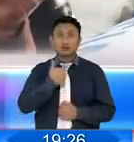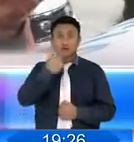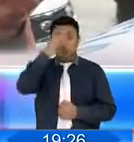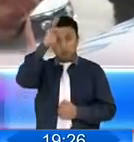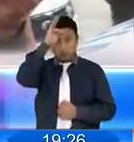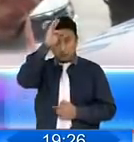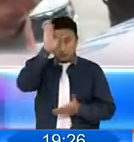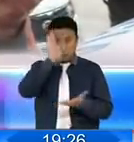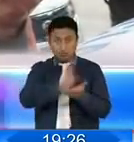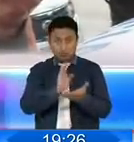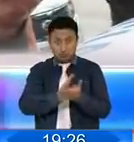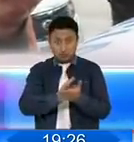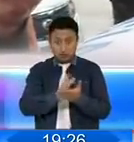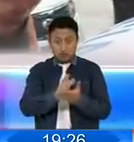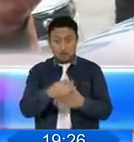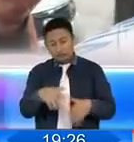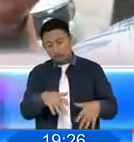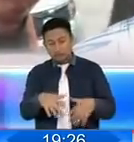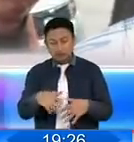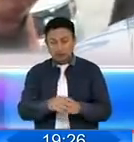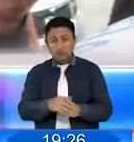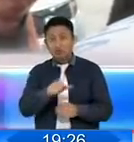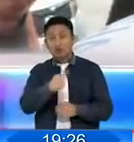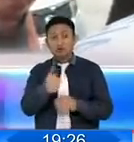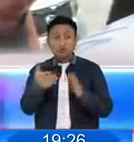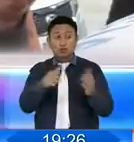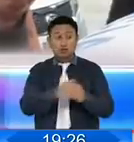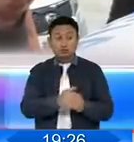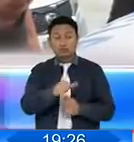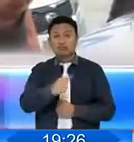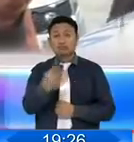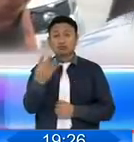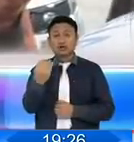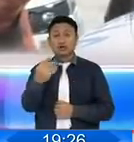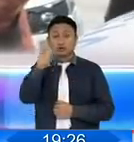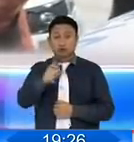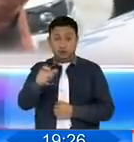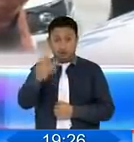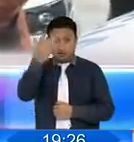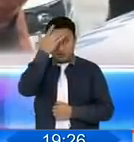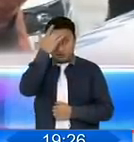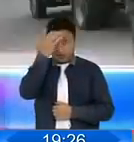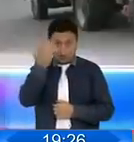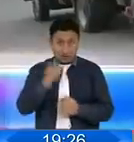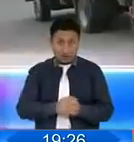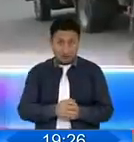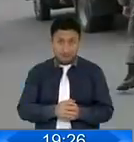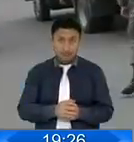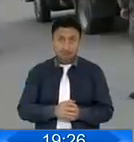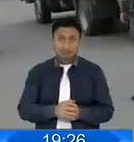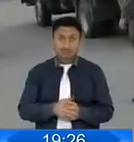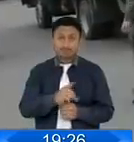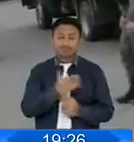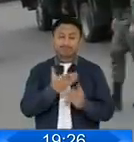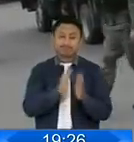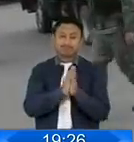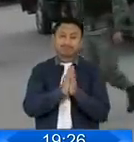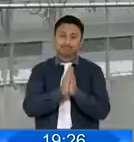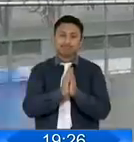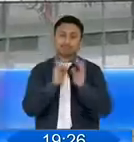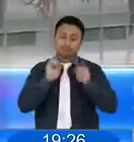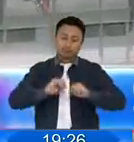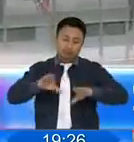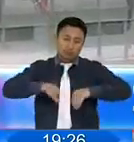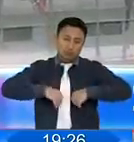murió. Y hay 14 personas más infectadas y quién sabe cuántos más. Esta petición también fue aceptada y se realizará más